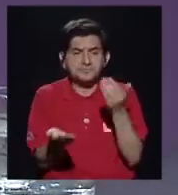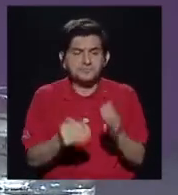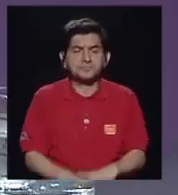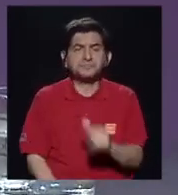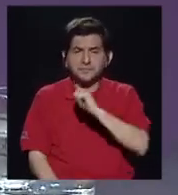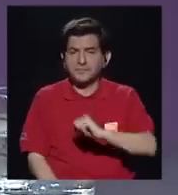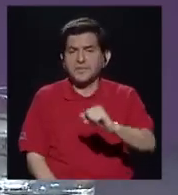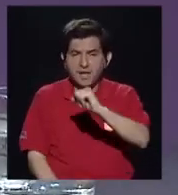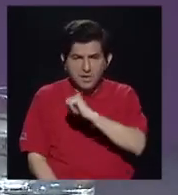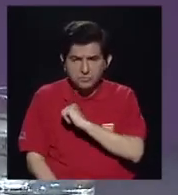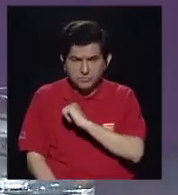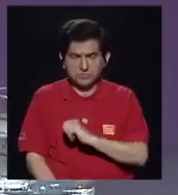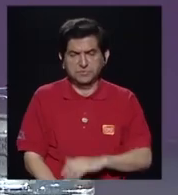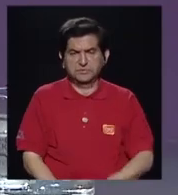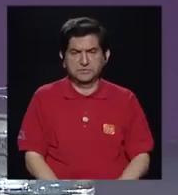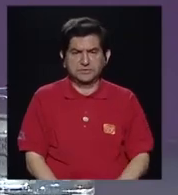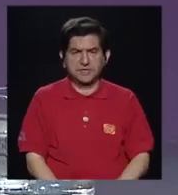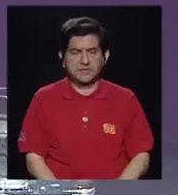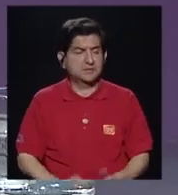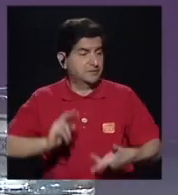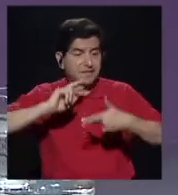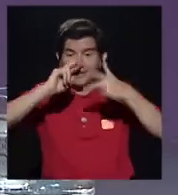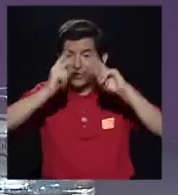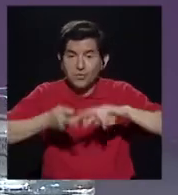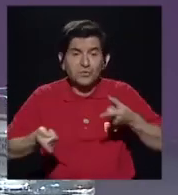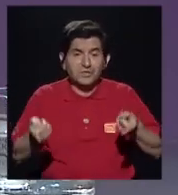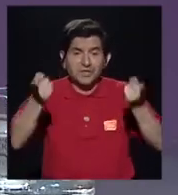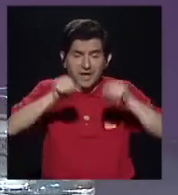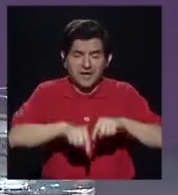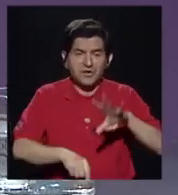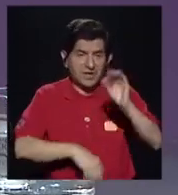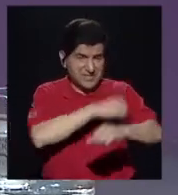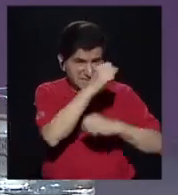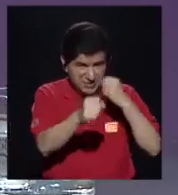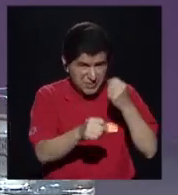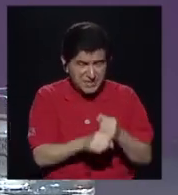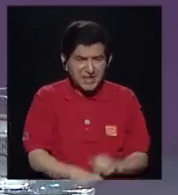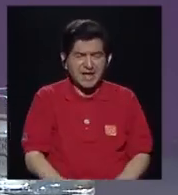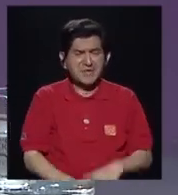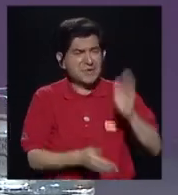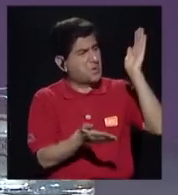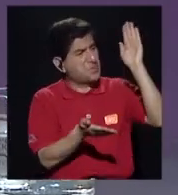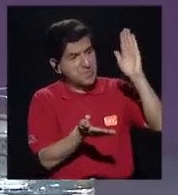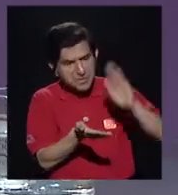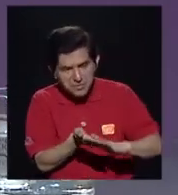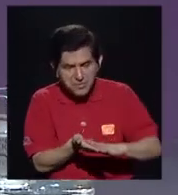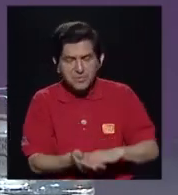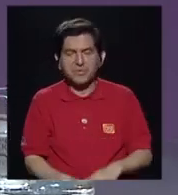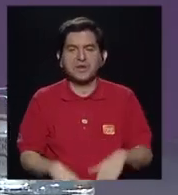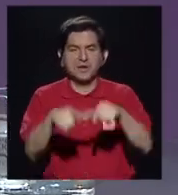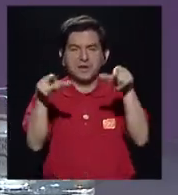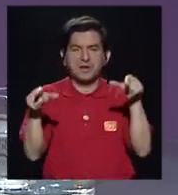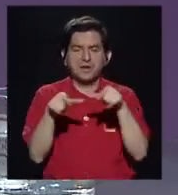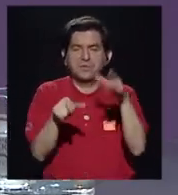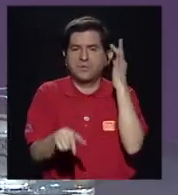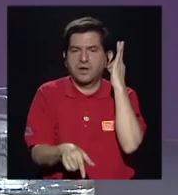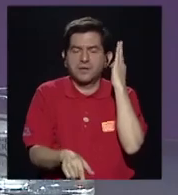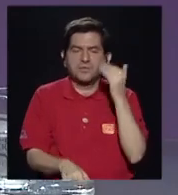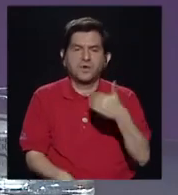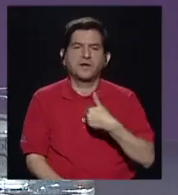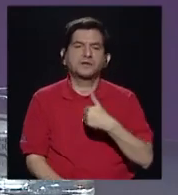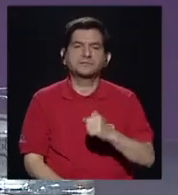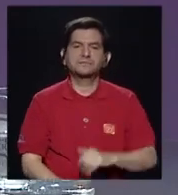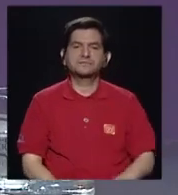autoridad eh Sino al contrario he visto en 50 años la caída abrupta de la posición de las mujeres